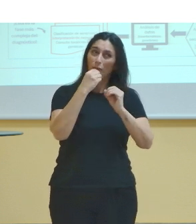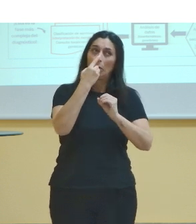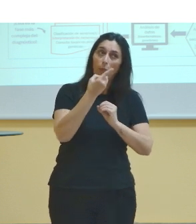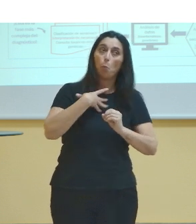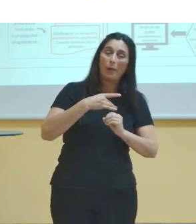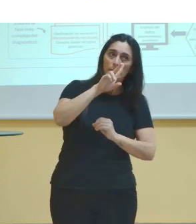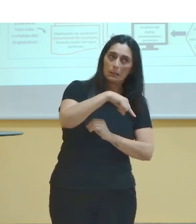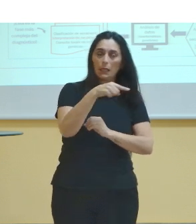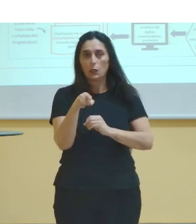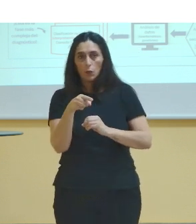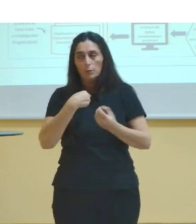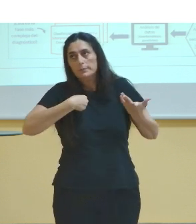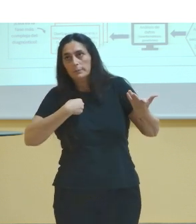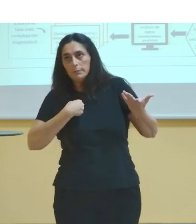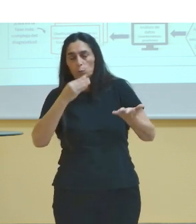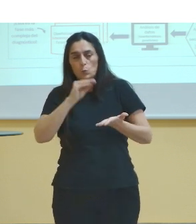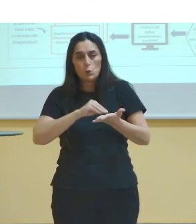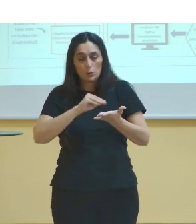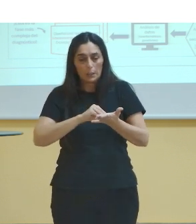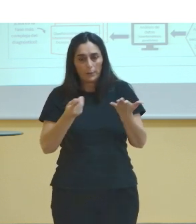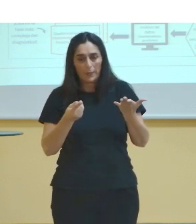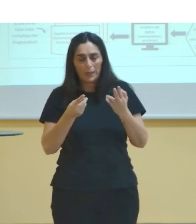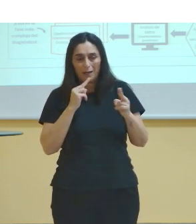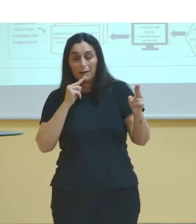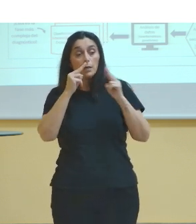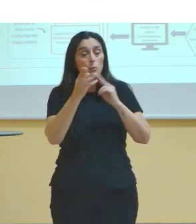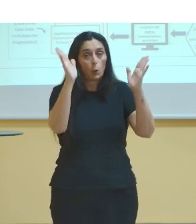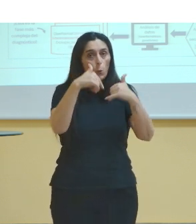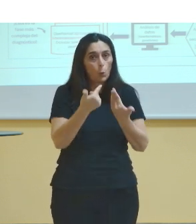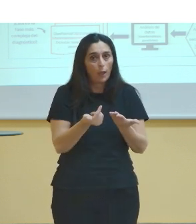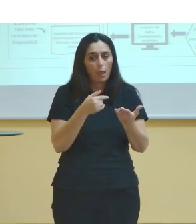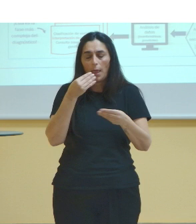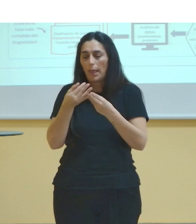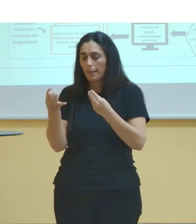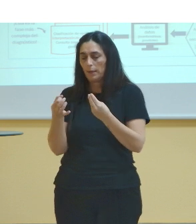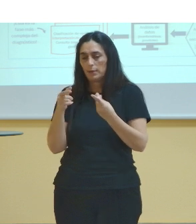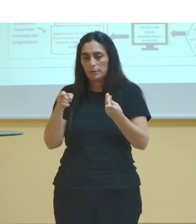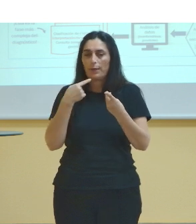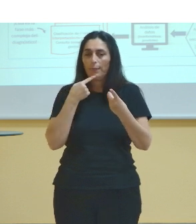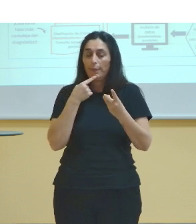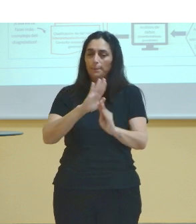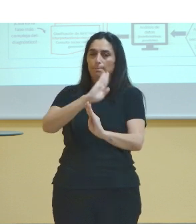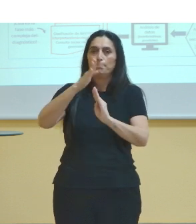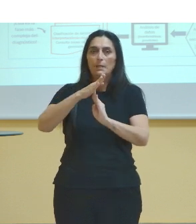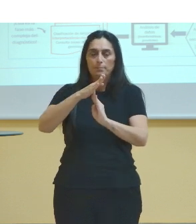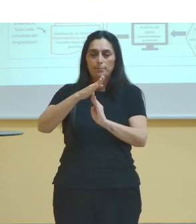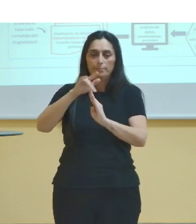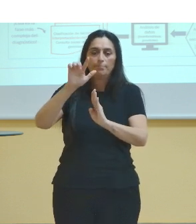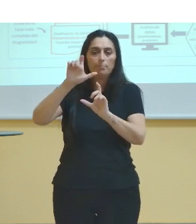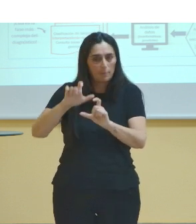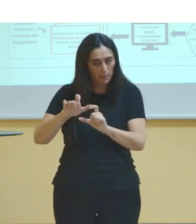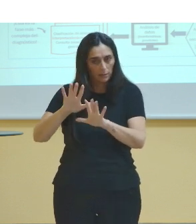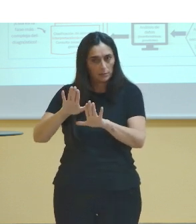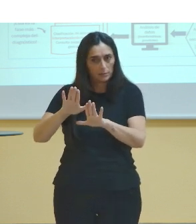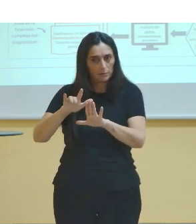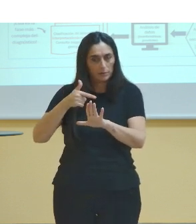no tengo ni idea. Muchas veces, cuando no se alcanza una respuesta, lo que se hace es que se pone, digamos, en stand-by, se le pone ahí entre tal,